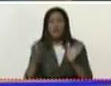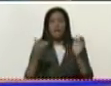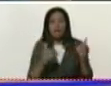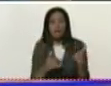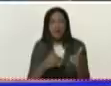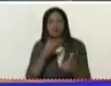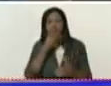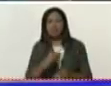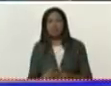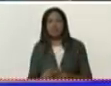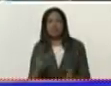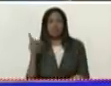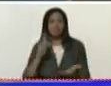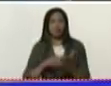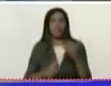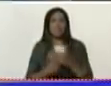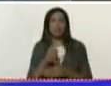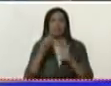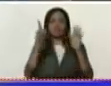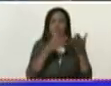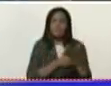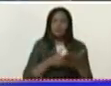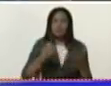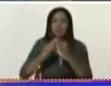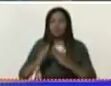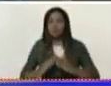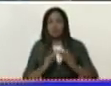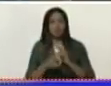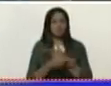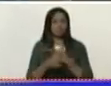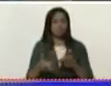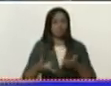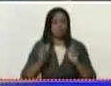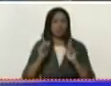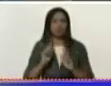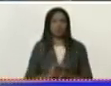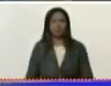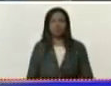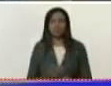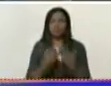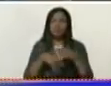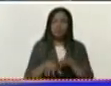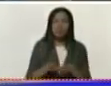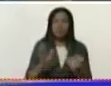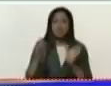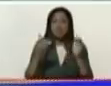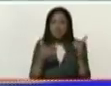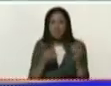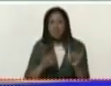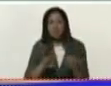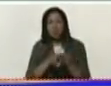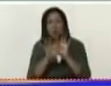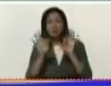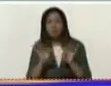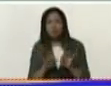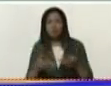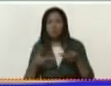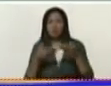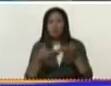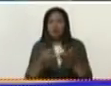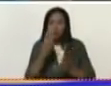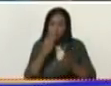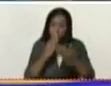llegando a más de 6 millones de hogares. Y a través del CLAP, un regalito